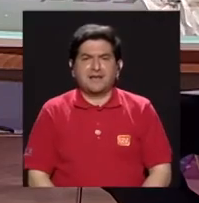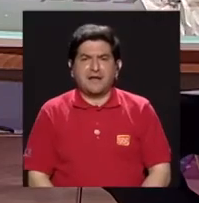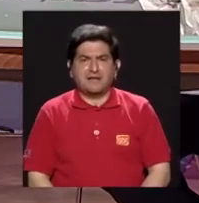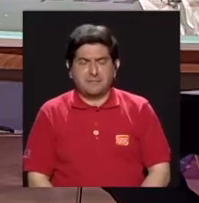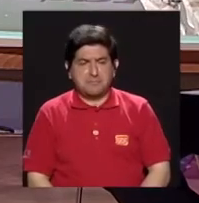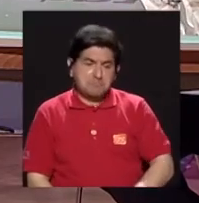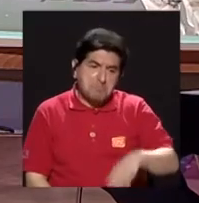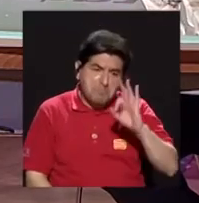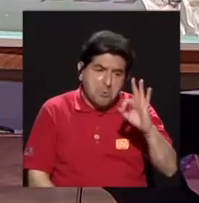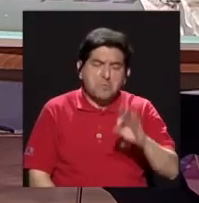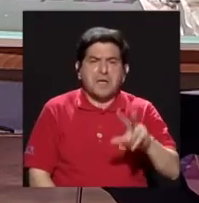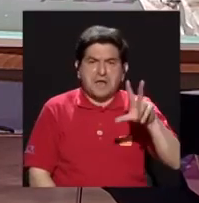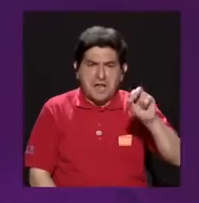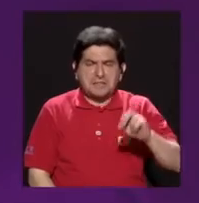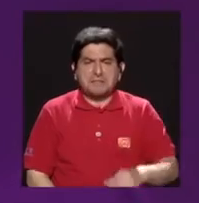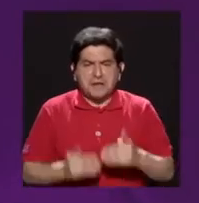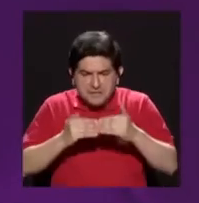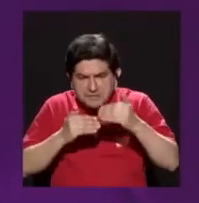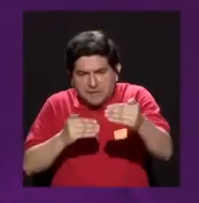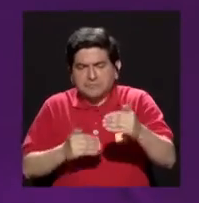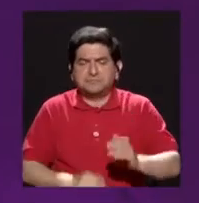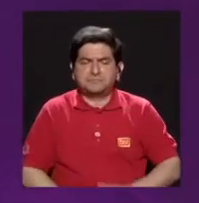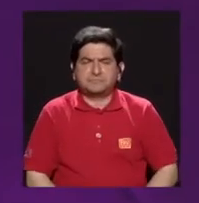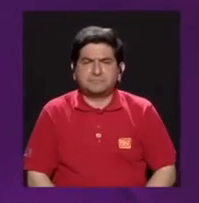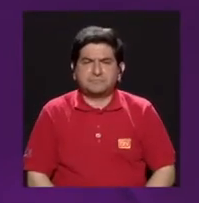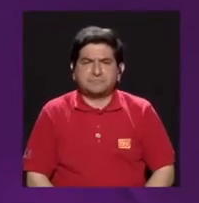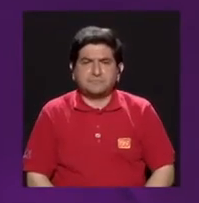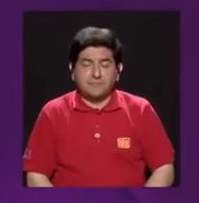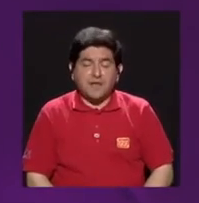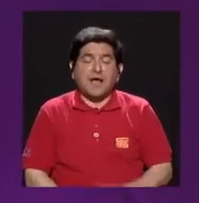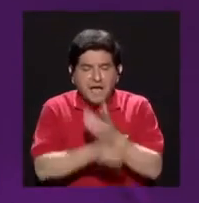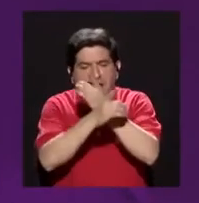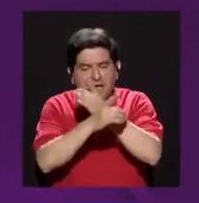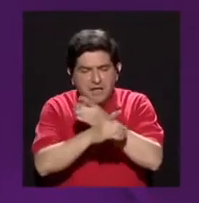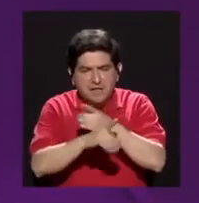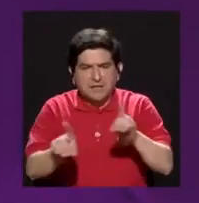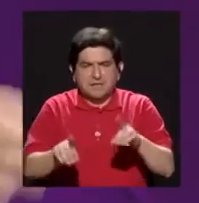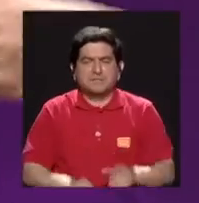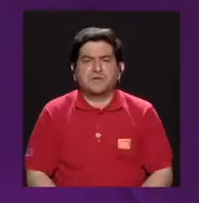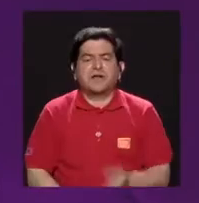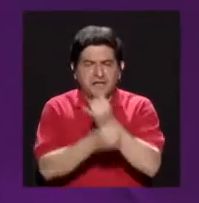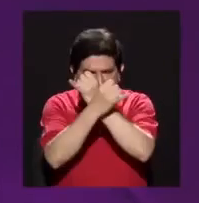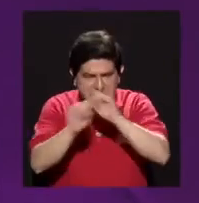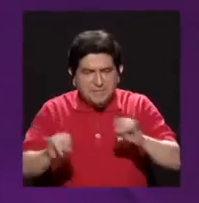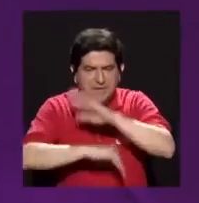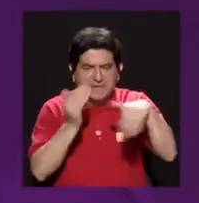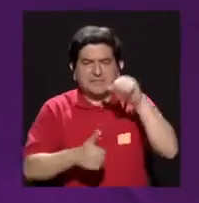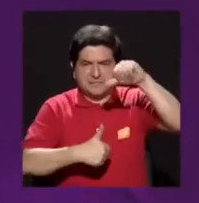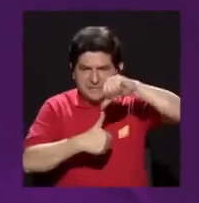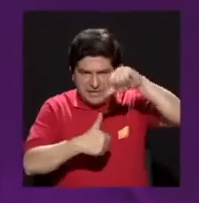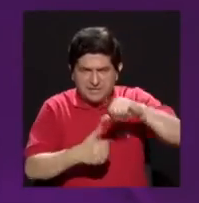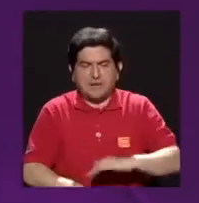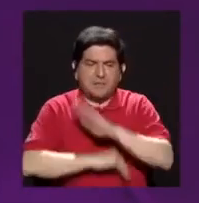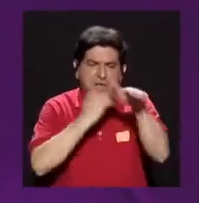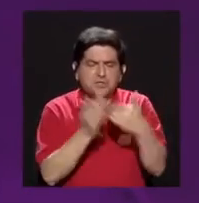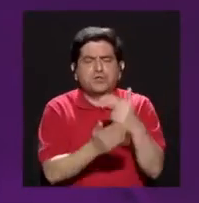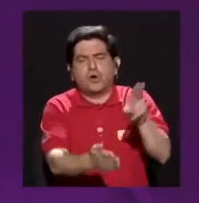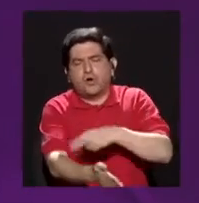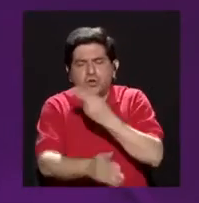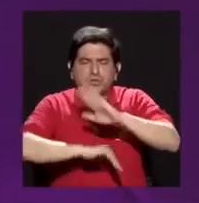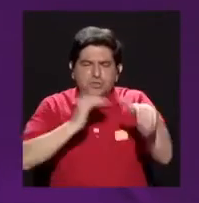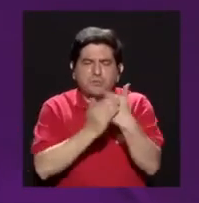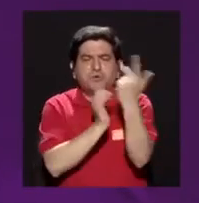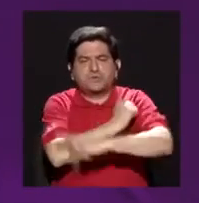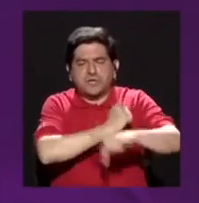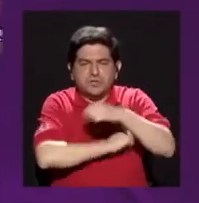bien, extendámoslo un poco, porque al fin y al cabo, digamos, se celebra la independencia de toda Centroamérica, que se hubieran cantado todos los himnos, digamos, de todos